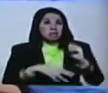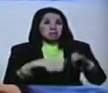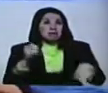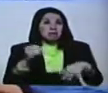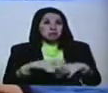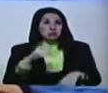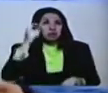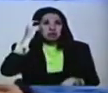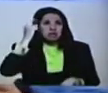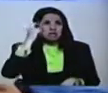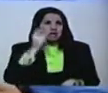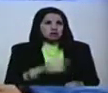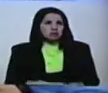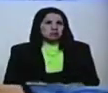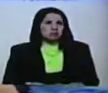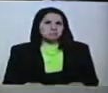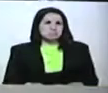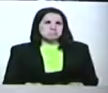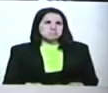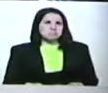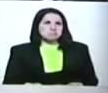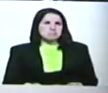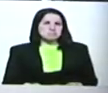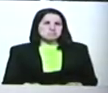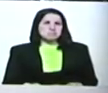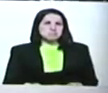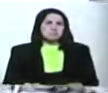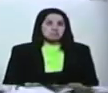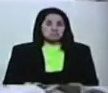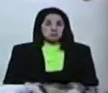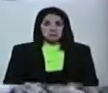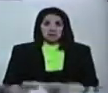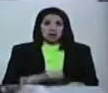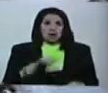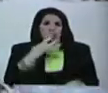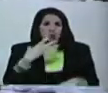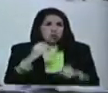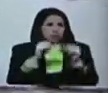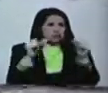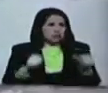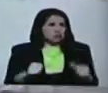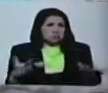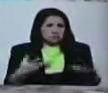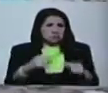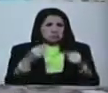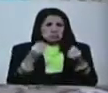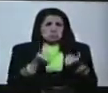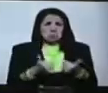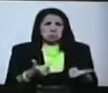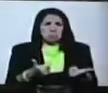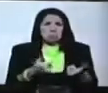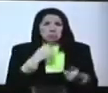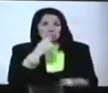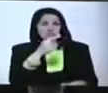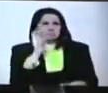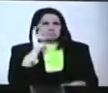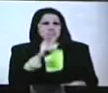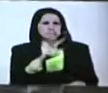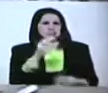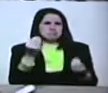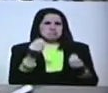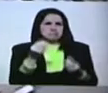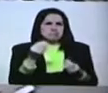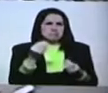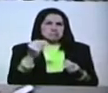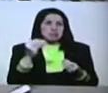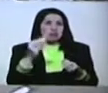que en el municipio tenemos un servicio de recolección bastante bueno, en algunos casos óptimo, más nunca hemos tenido un problema